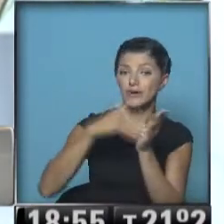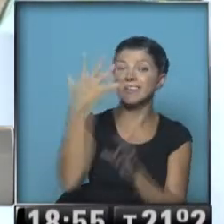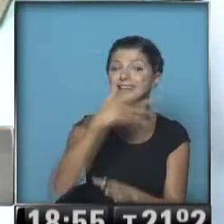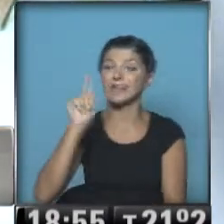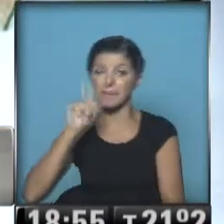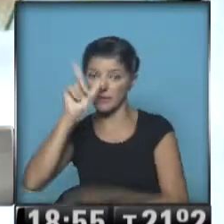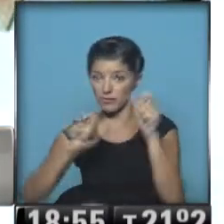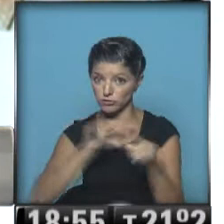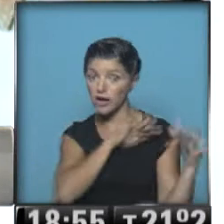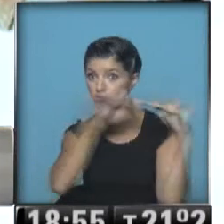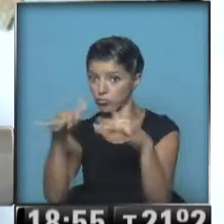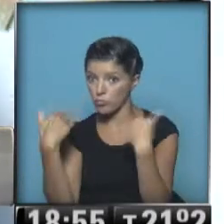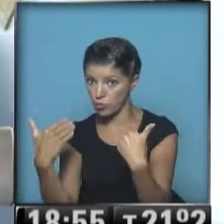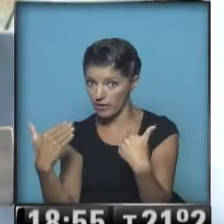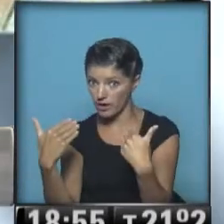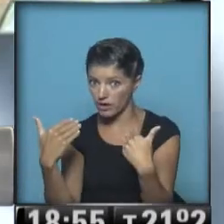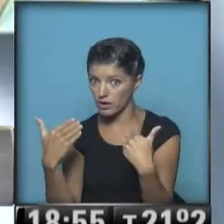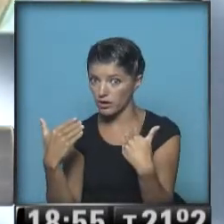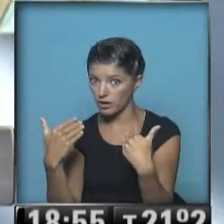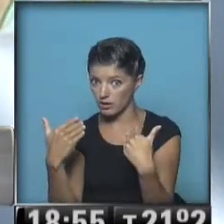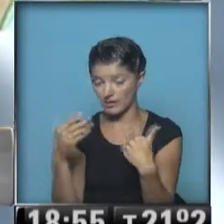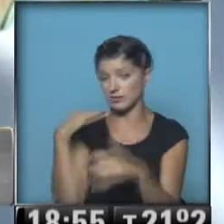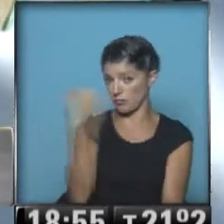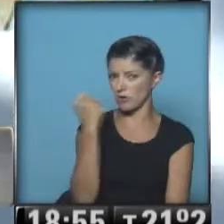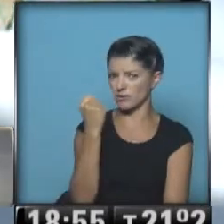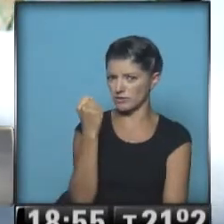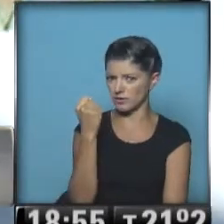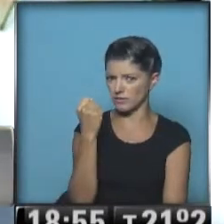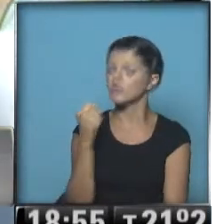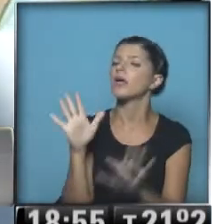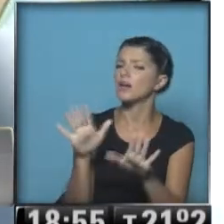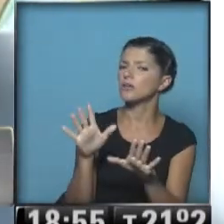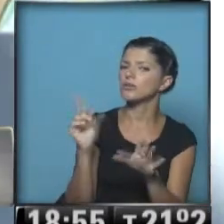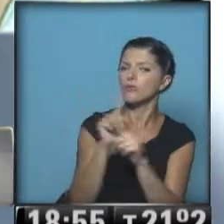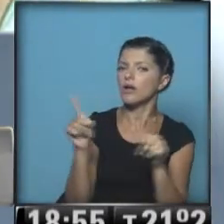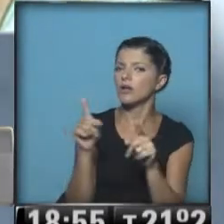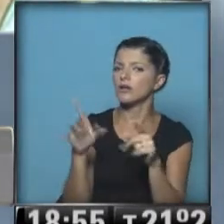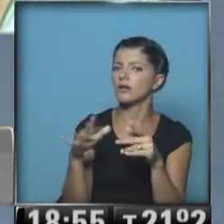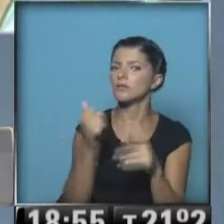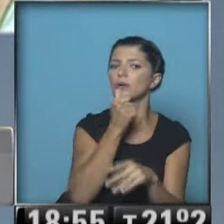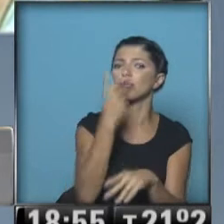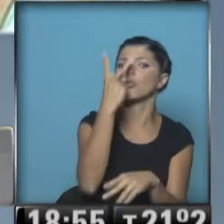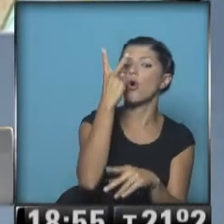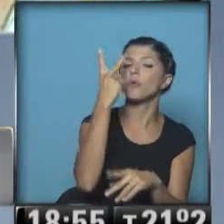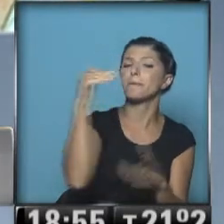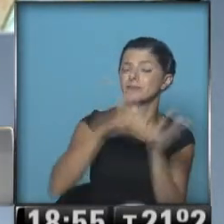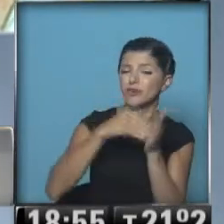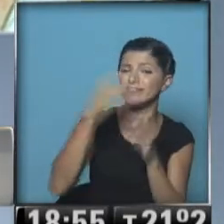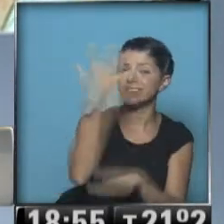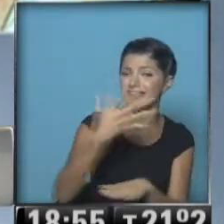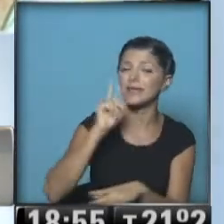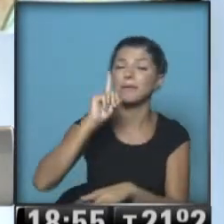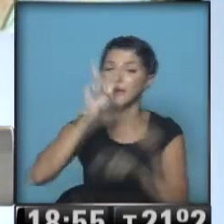que lleguen a visitarlo. Es una cantidad más que importante. No afecta al ecosistema, ¿no? La carga de 2.5 millones, ¿no? Para nada.